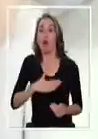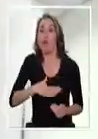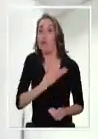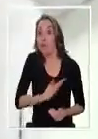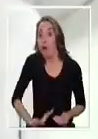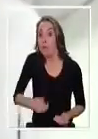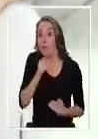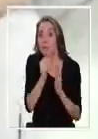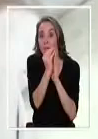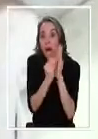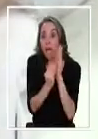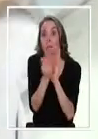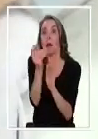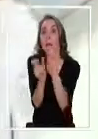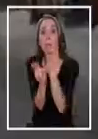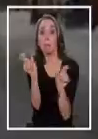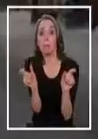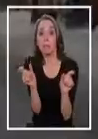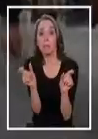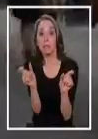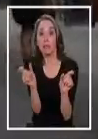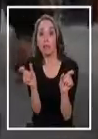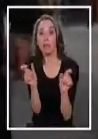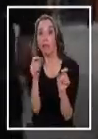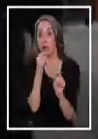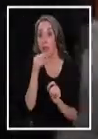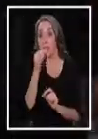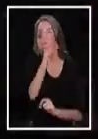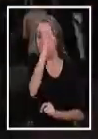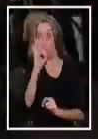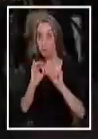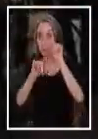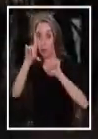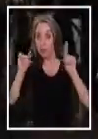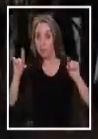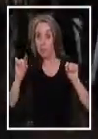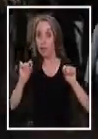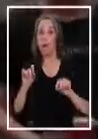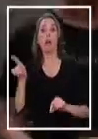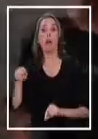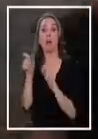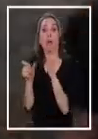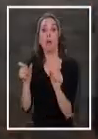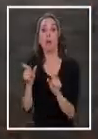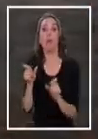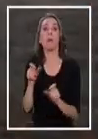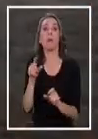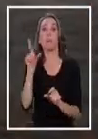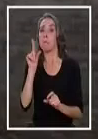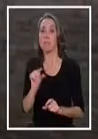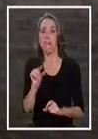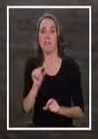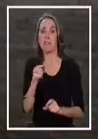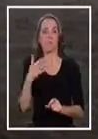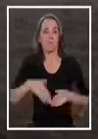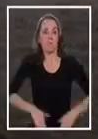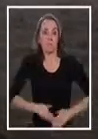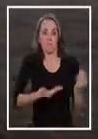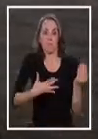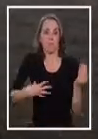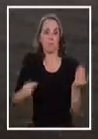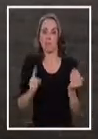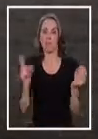los detalles para una población que, según las estadísticas, cada vez prioriza menos su reproducción.